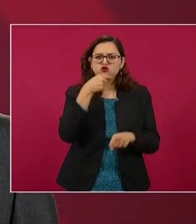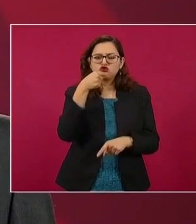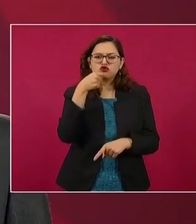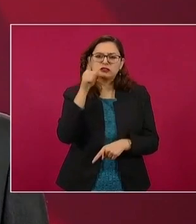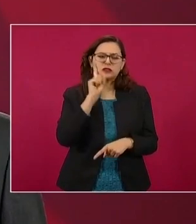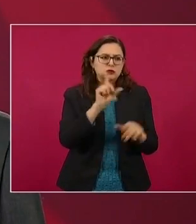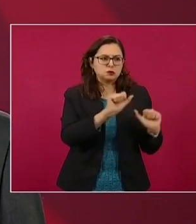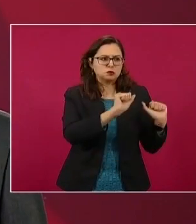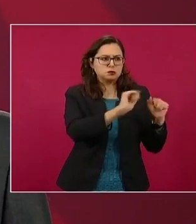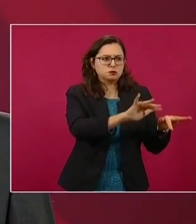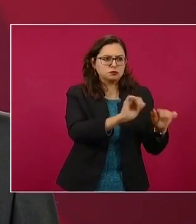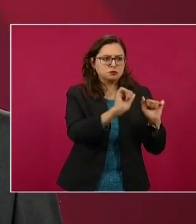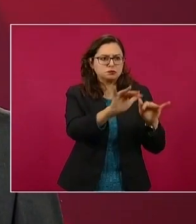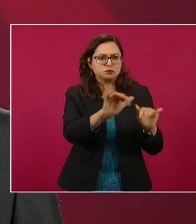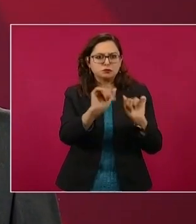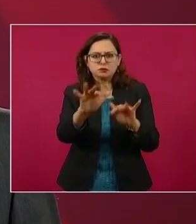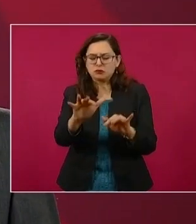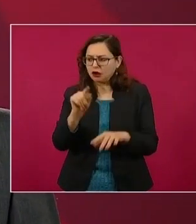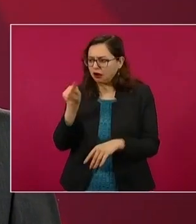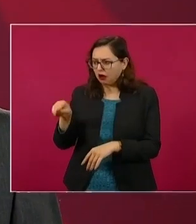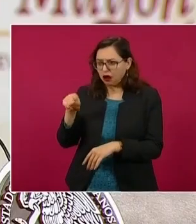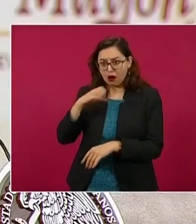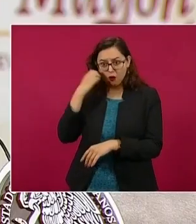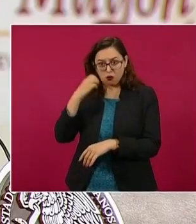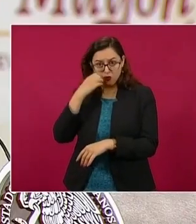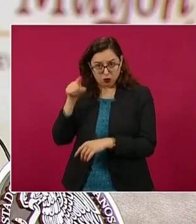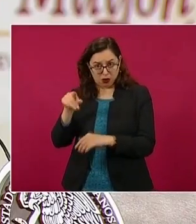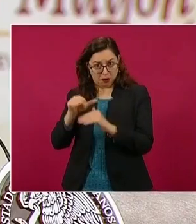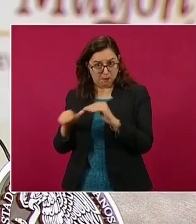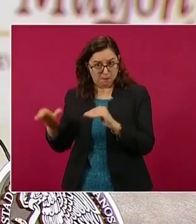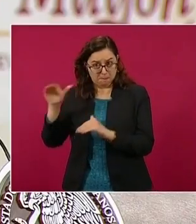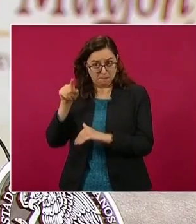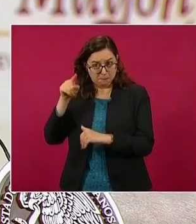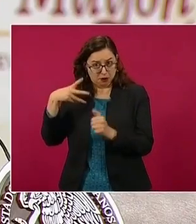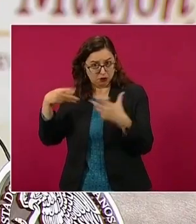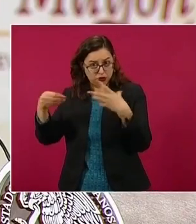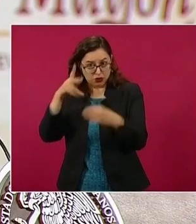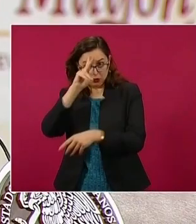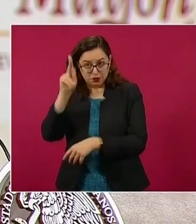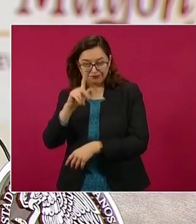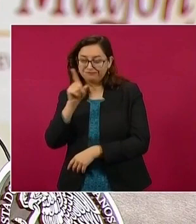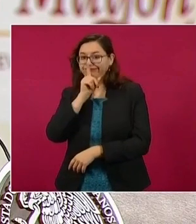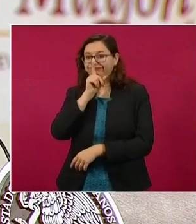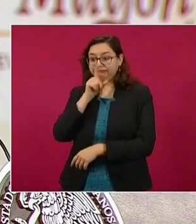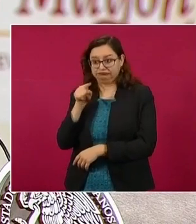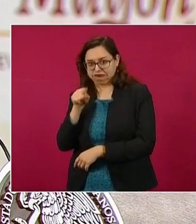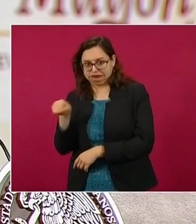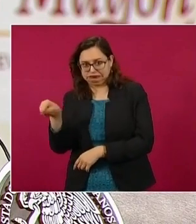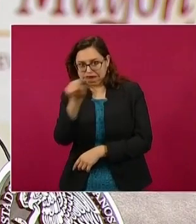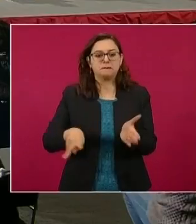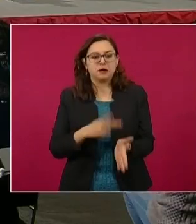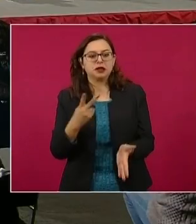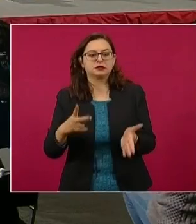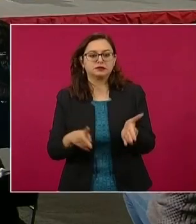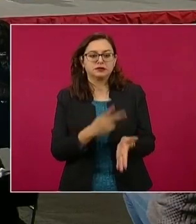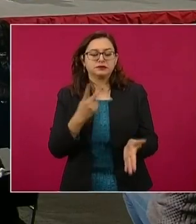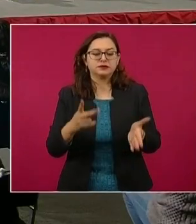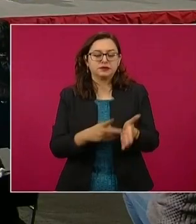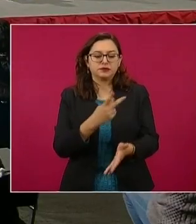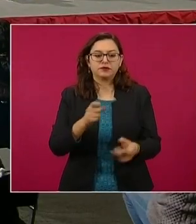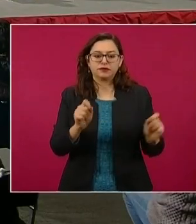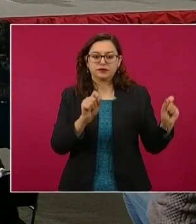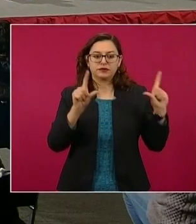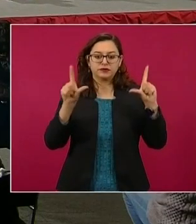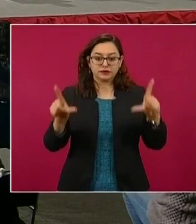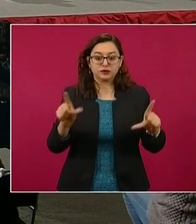Las escuelas no son, de manera particular, centros de contagio. Y esto lo vemos en esta gráfica. Lo que se ve en esta